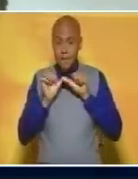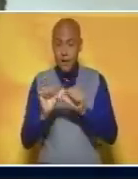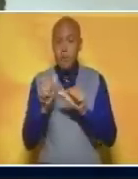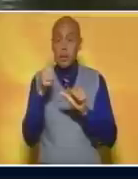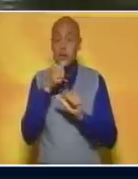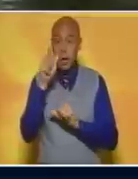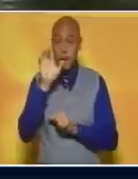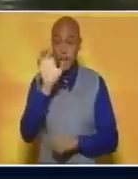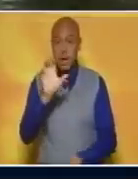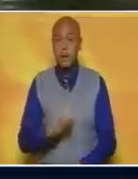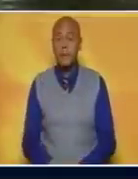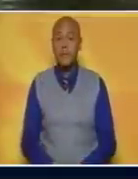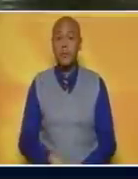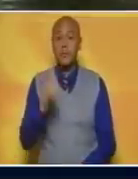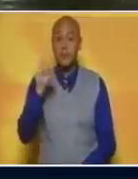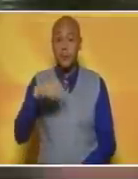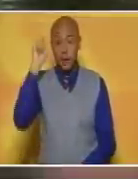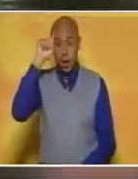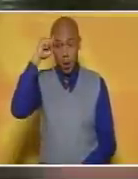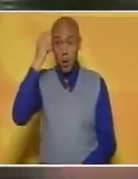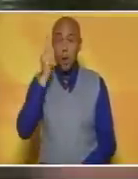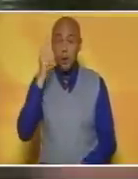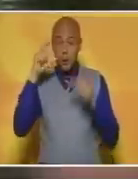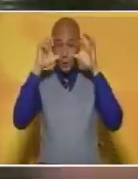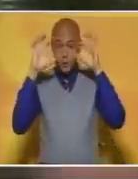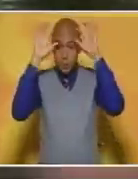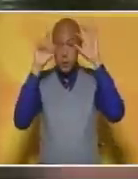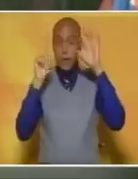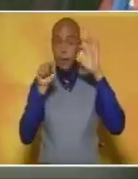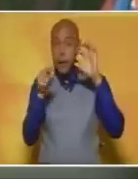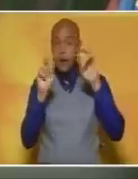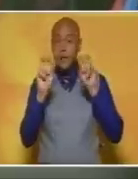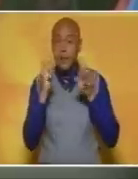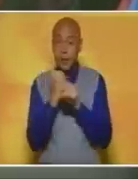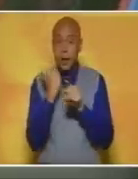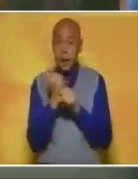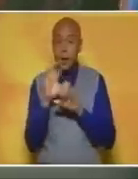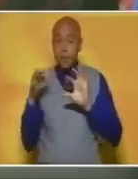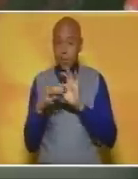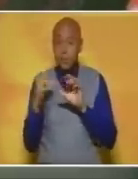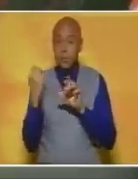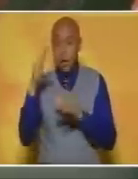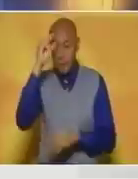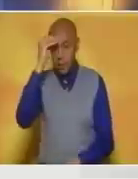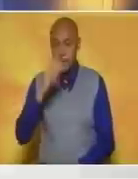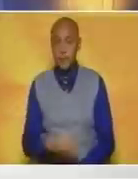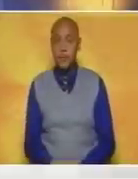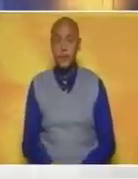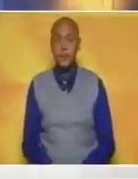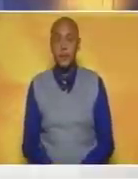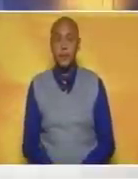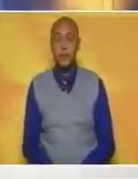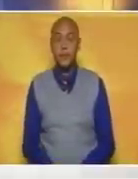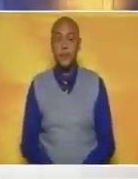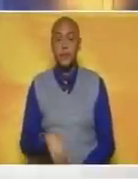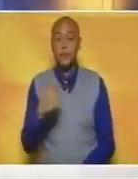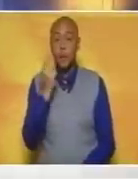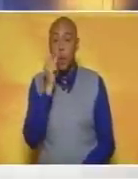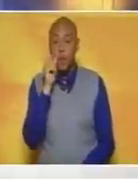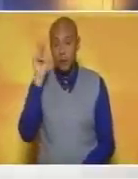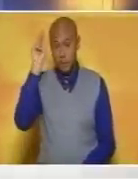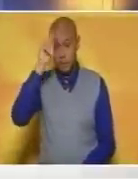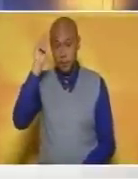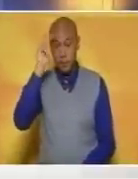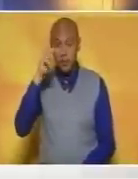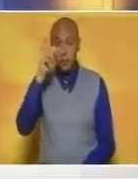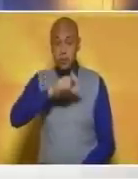el pueblo. También recordó a Simón Rodríguez y resaltó la vinculación del trabajo con el aprendizaje. Los educadores salieron a